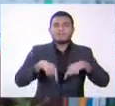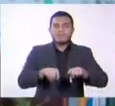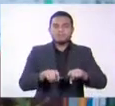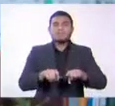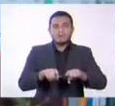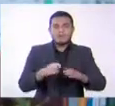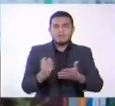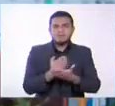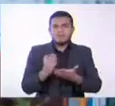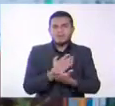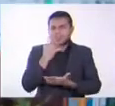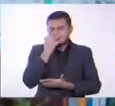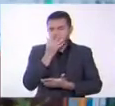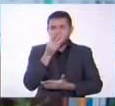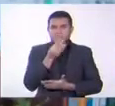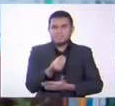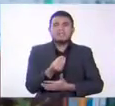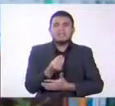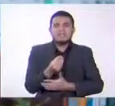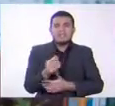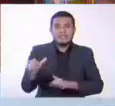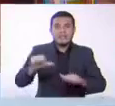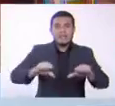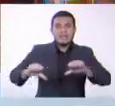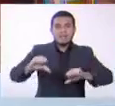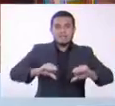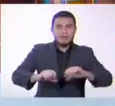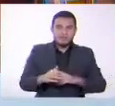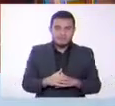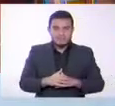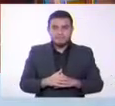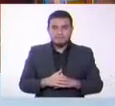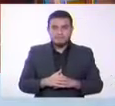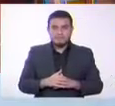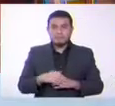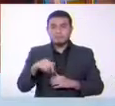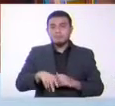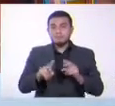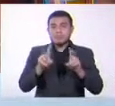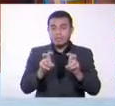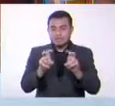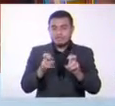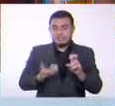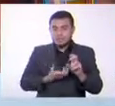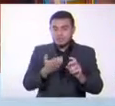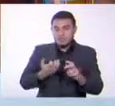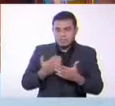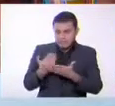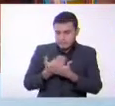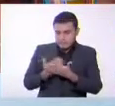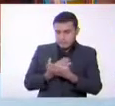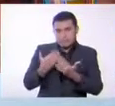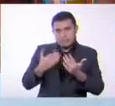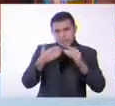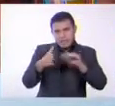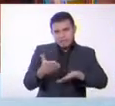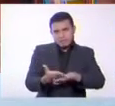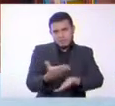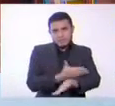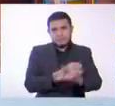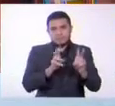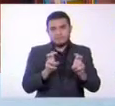el maravilloso mundo de la química. El tema que estudiaremos hoy es un poco diferente a los que hemos